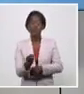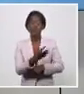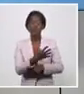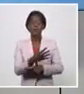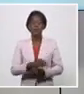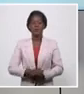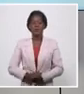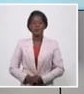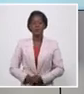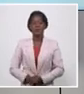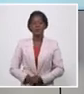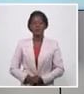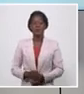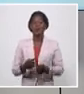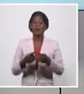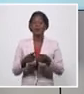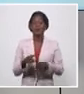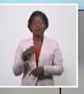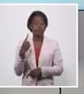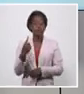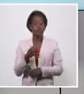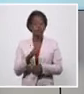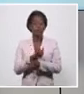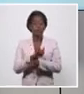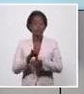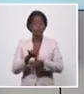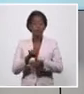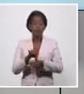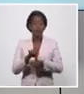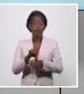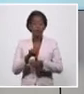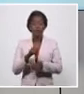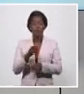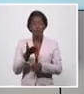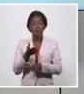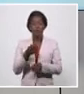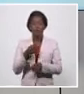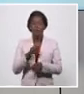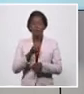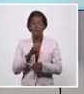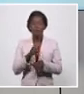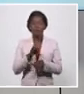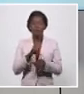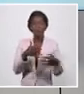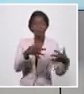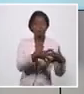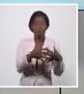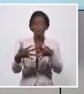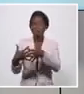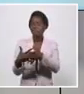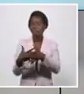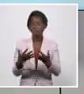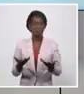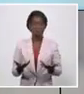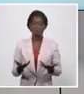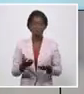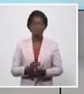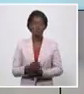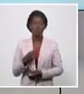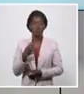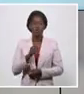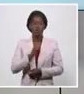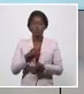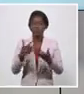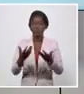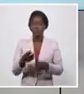Florida. Y lejos está de acercarnos a los cubanos de uno y otro lado. Nuestra reflexión quiere que no olvidemos